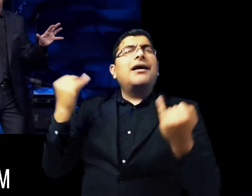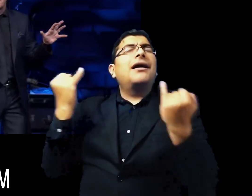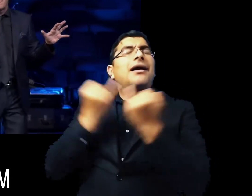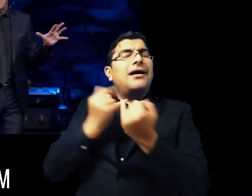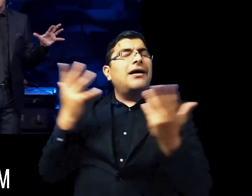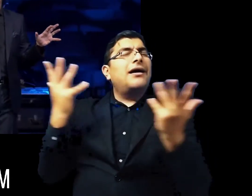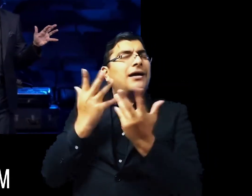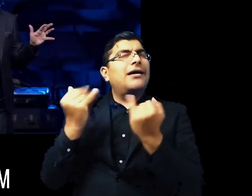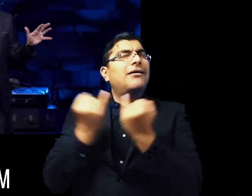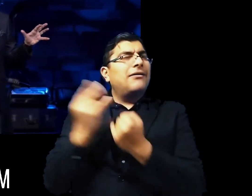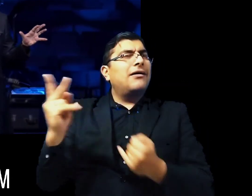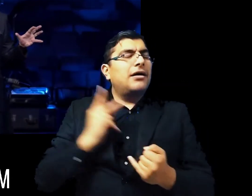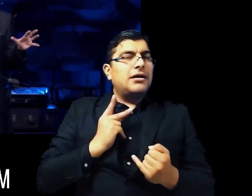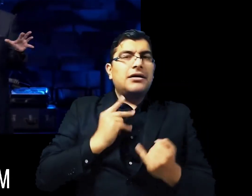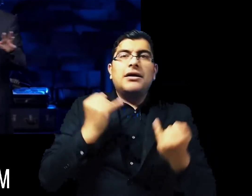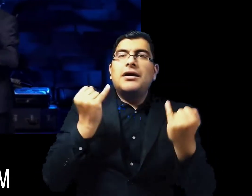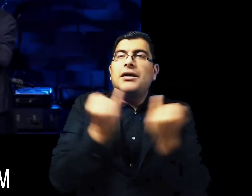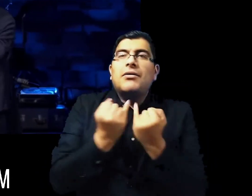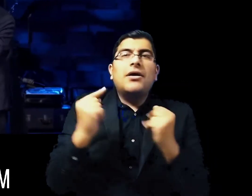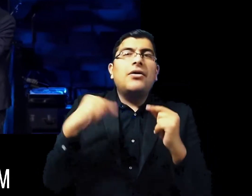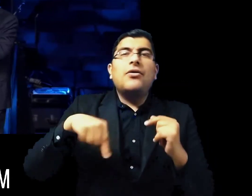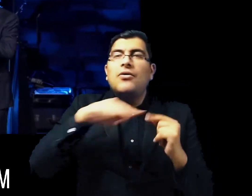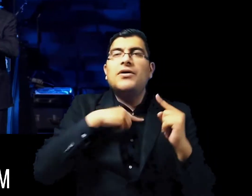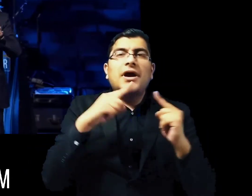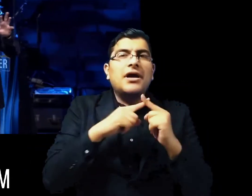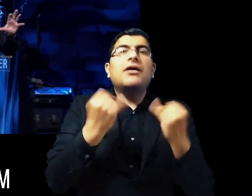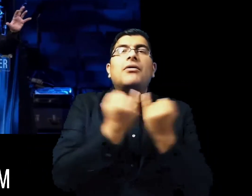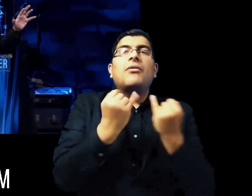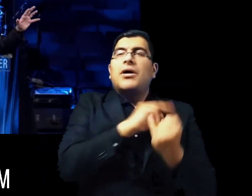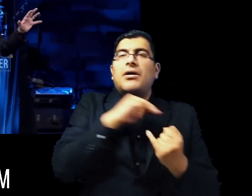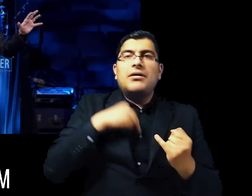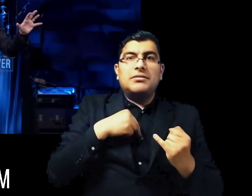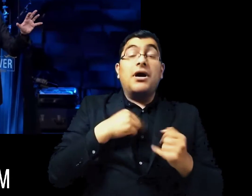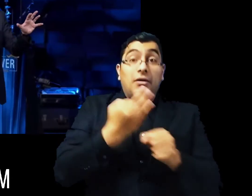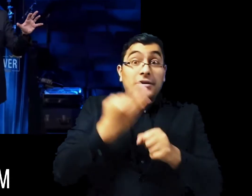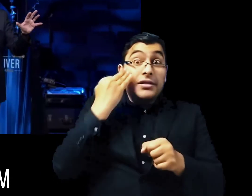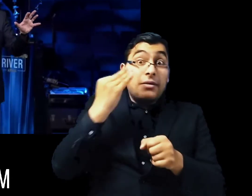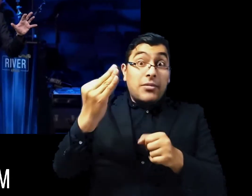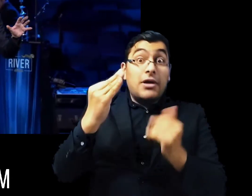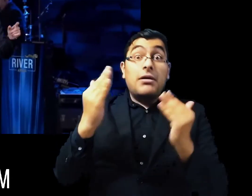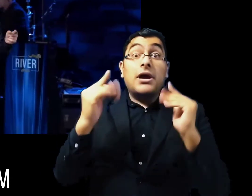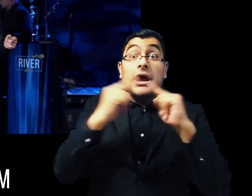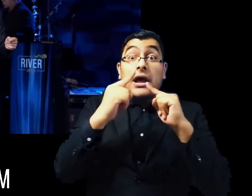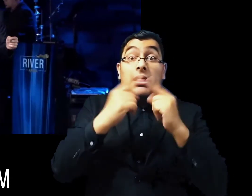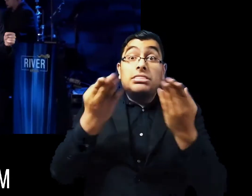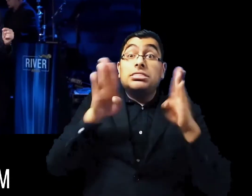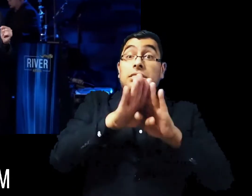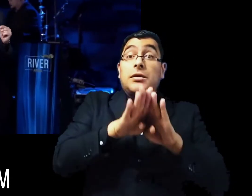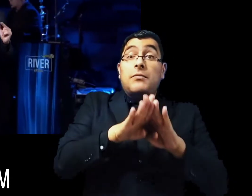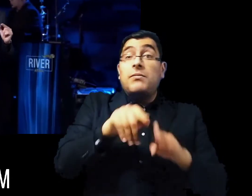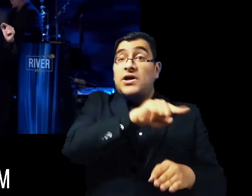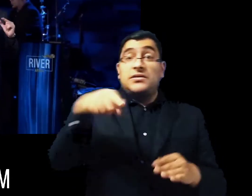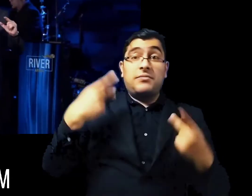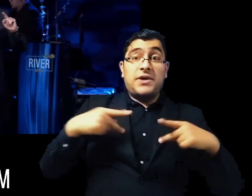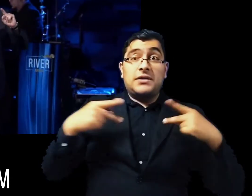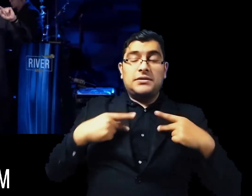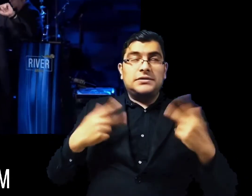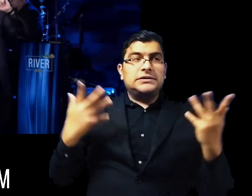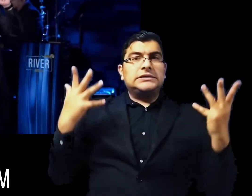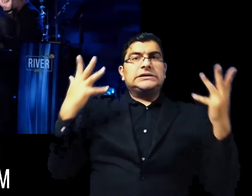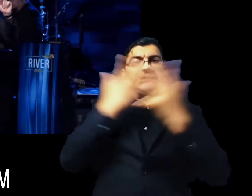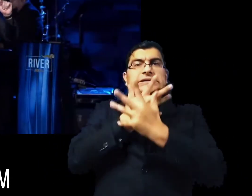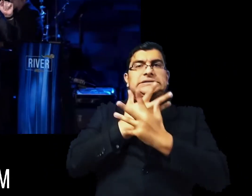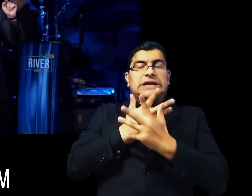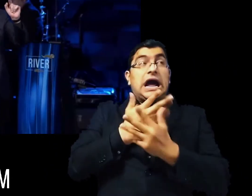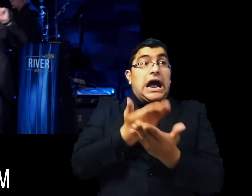iglesia? ¿No será que los templos se cerraron por un tiempo para aquellos que somos iglesia nos demos